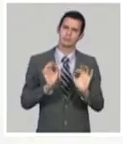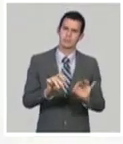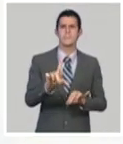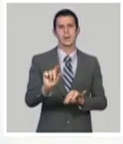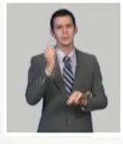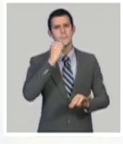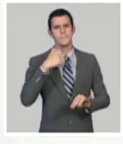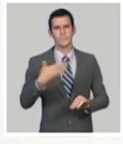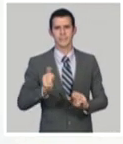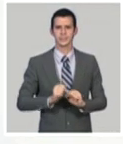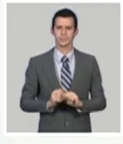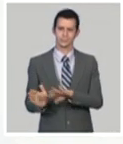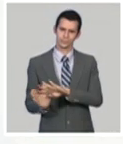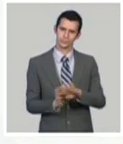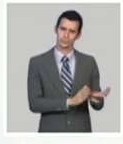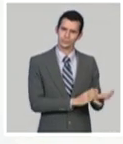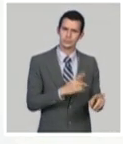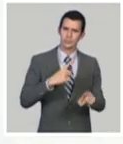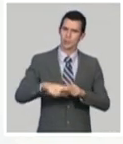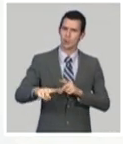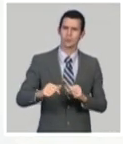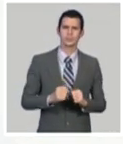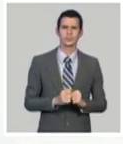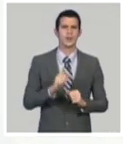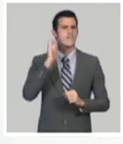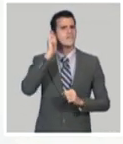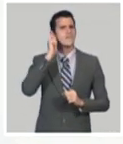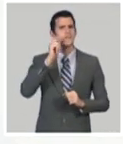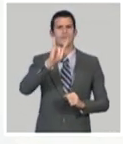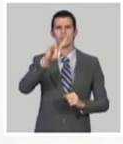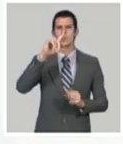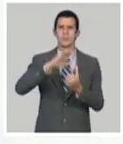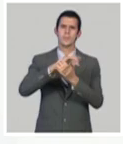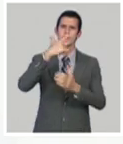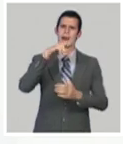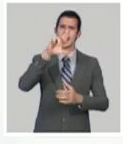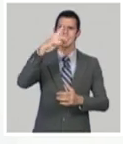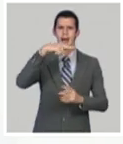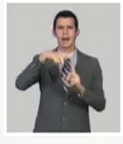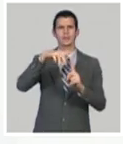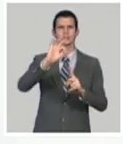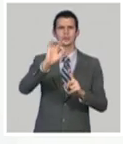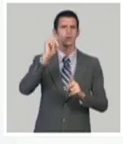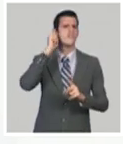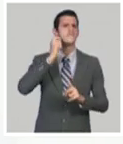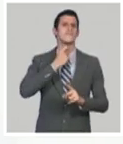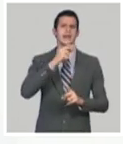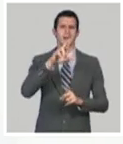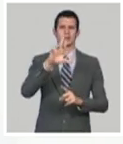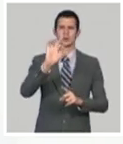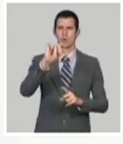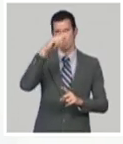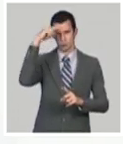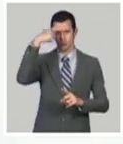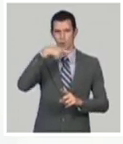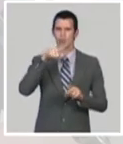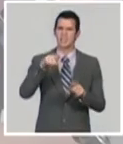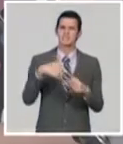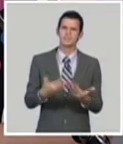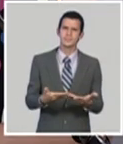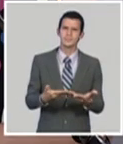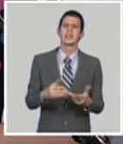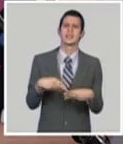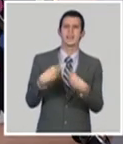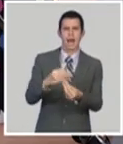realmente es un producto que se adquiere para un déficit de hemoglobina para determinados tratamientos y ciertamente tiene